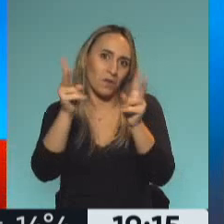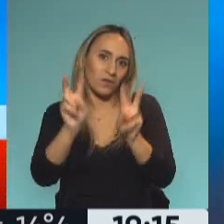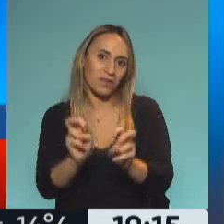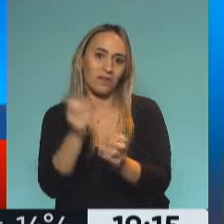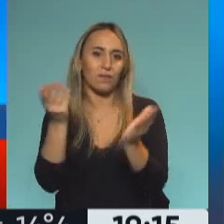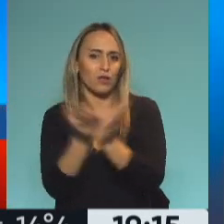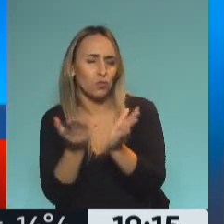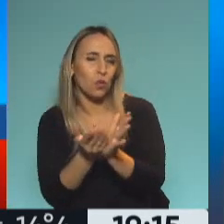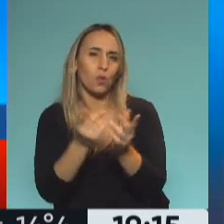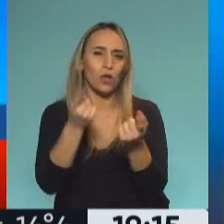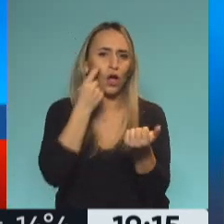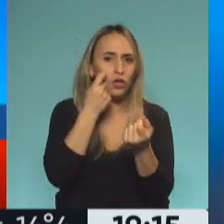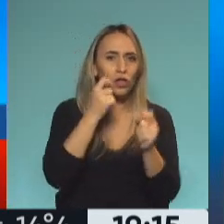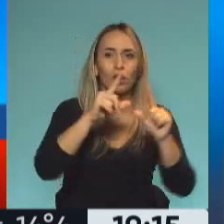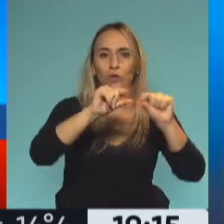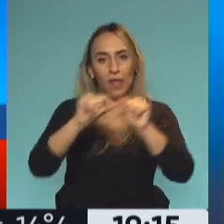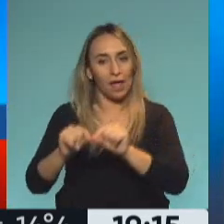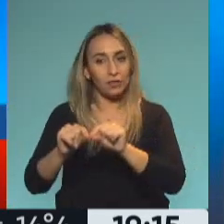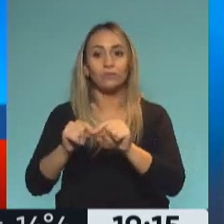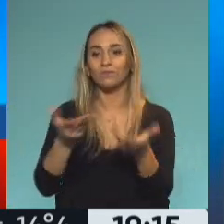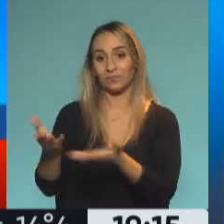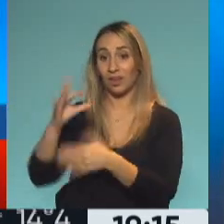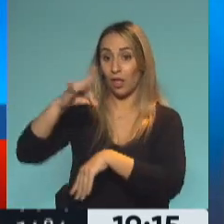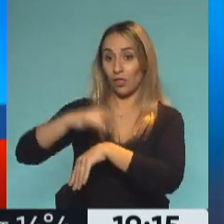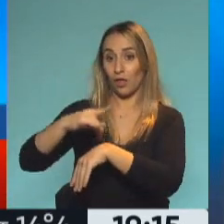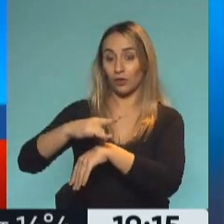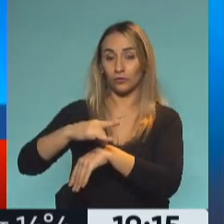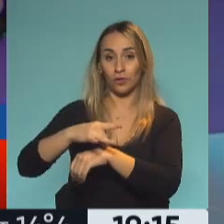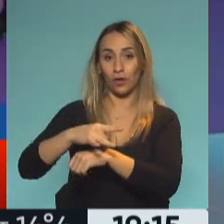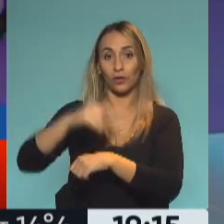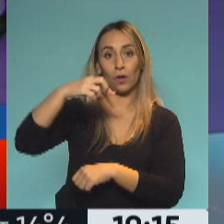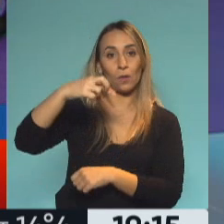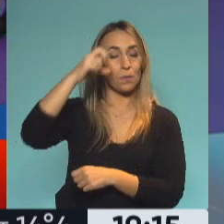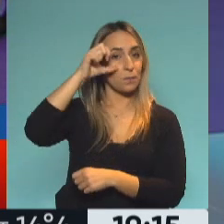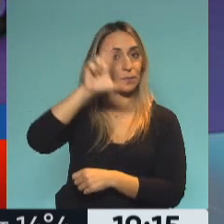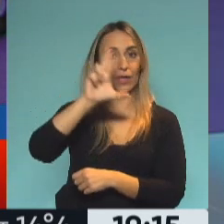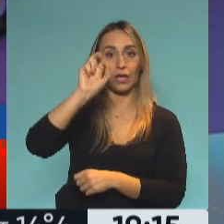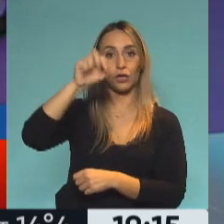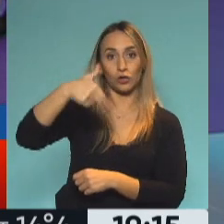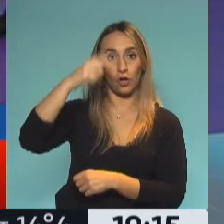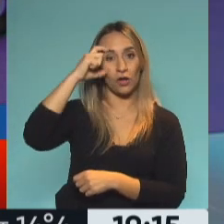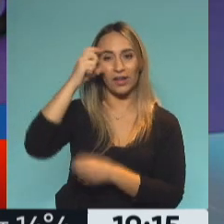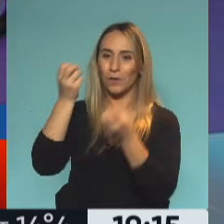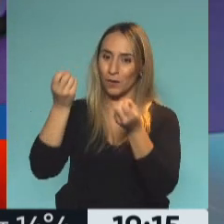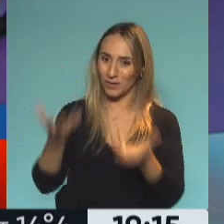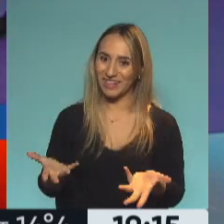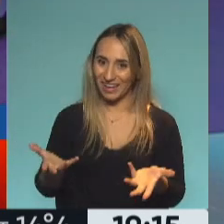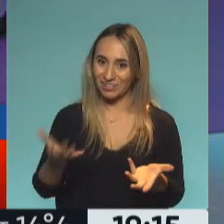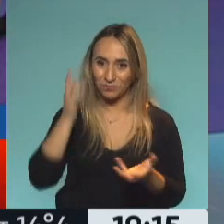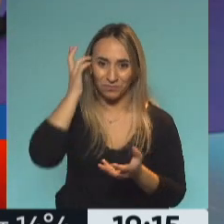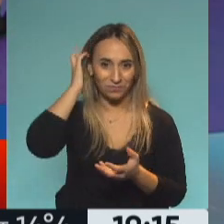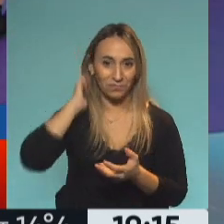lo que es el relevamiento de datos, nuestro doctor aquí en el equipo, Sergio Perrone, buenas noches, ¿cómo le va, doctor? Buenas noches, Diana. Hoy nos va a